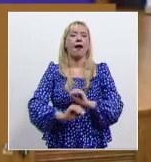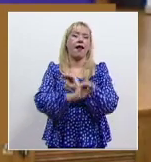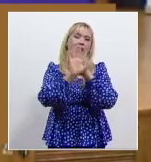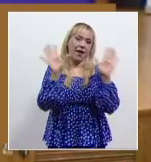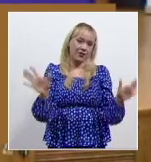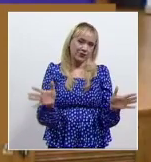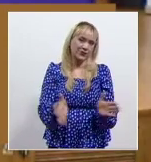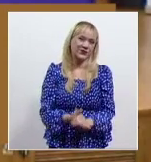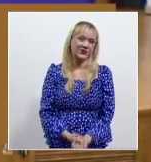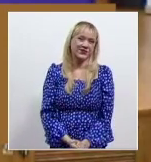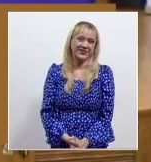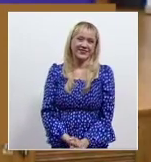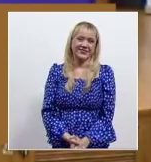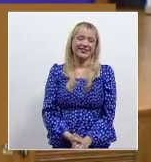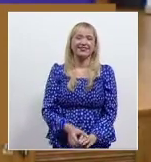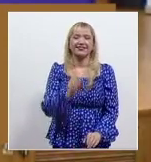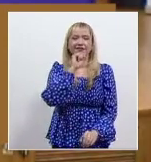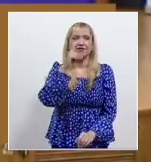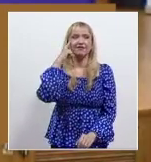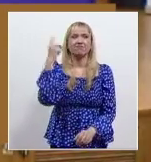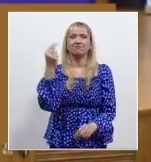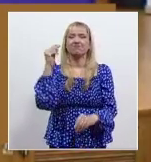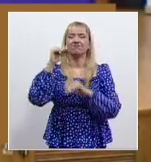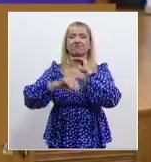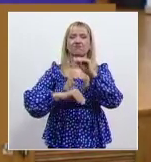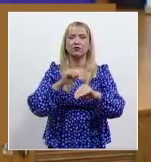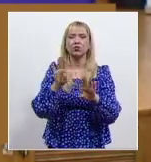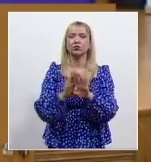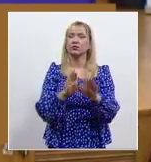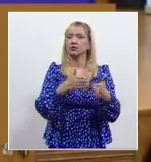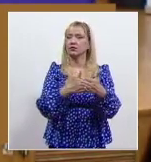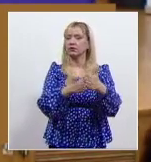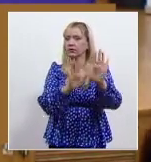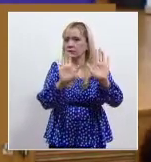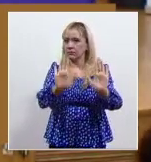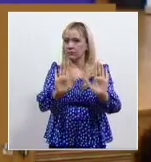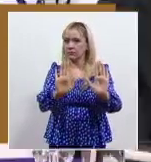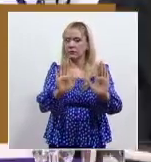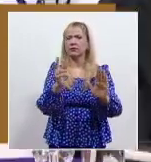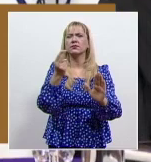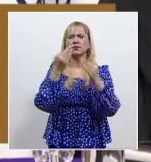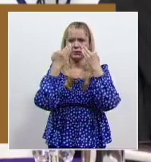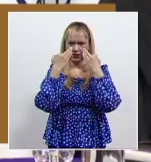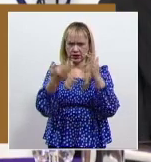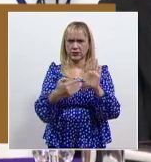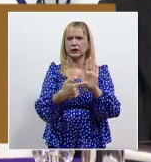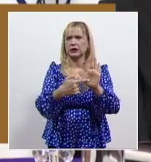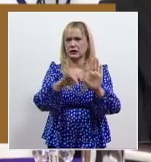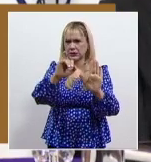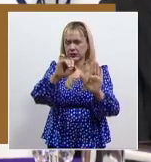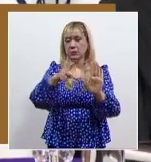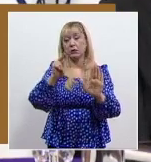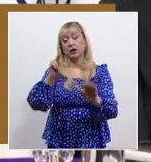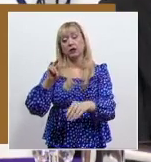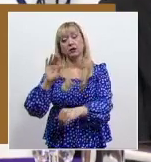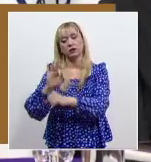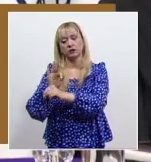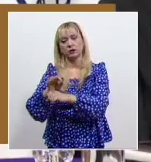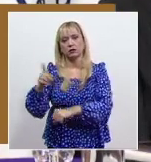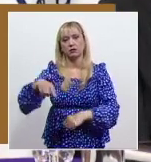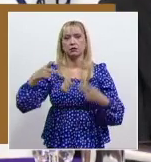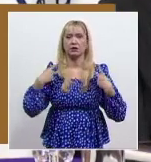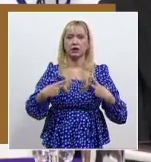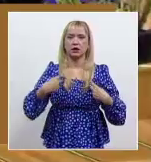supuesto. Agregaron necesario construir mejores límites para garantizar la justicia abierta y a su vez la protección a la vida privada